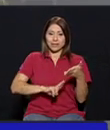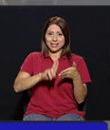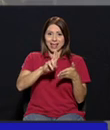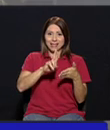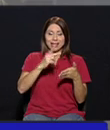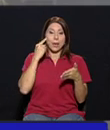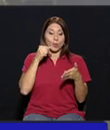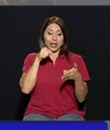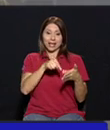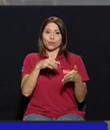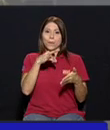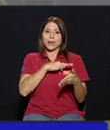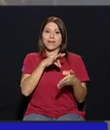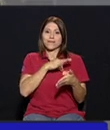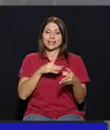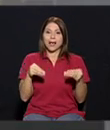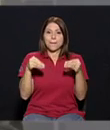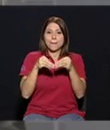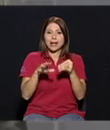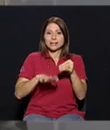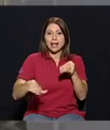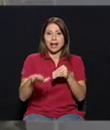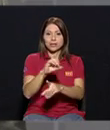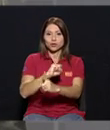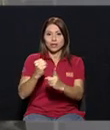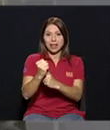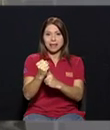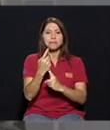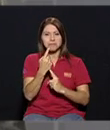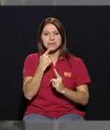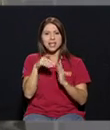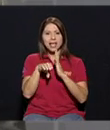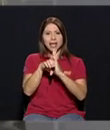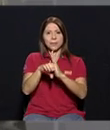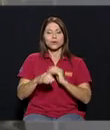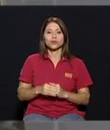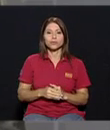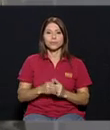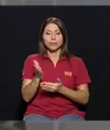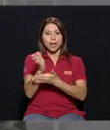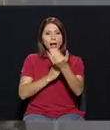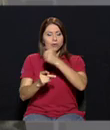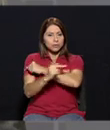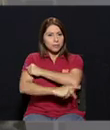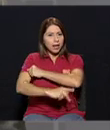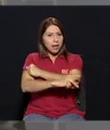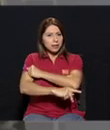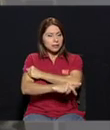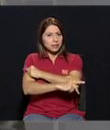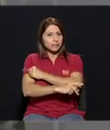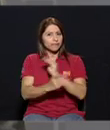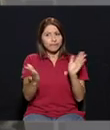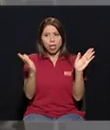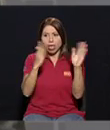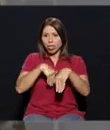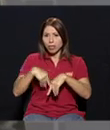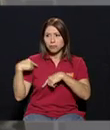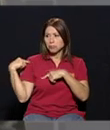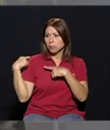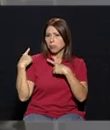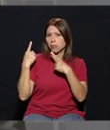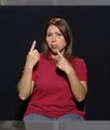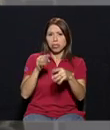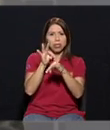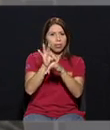a la sociedad. Yo quiero poner algunos ejemplos. Hay países en donde prácticamente no ha existido una tradición de autonomía